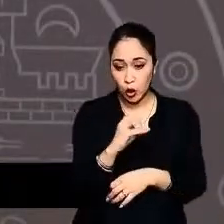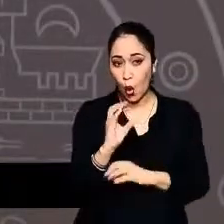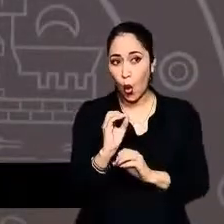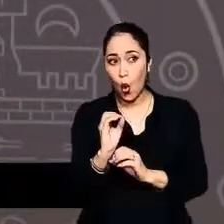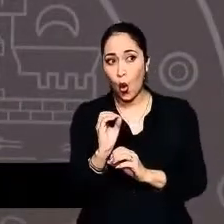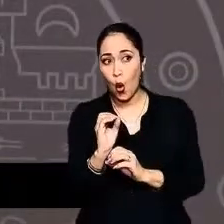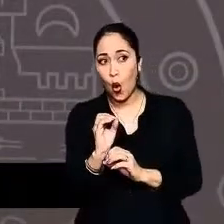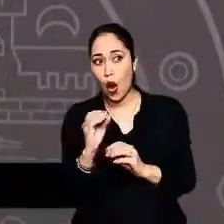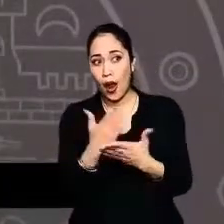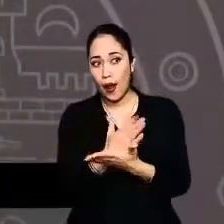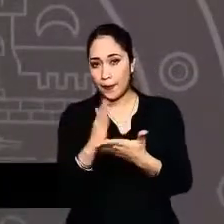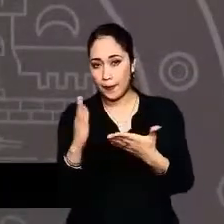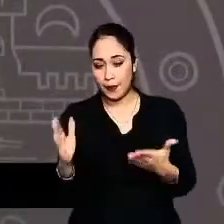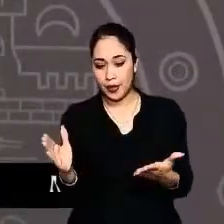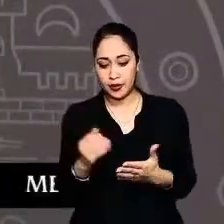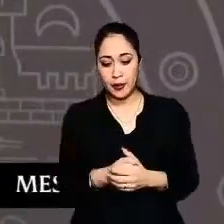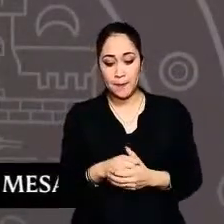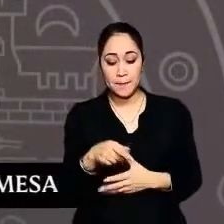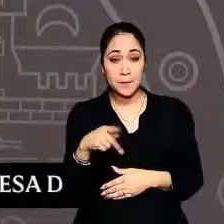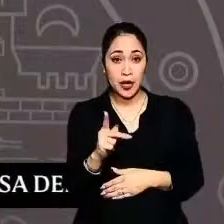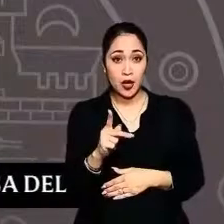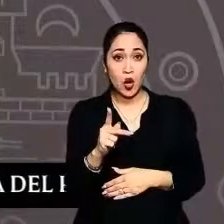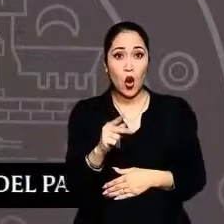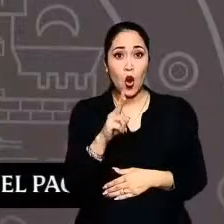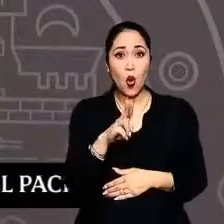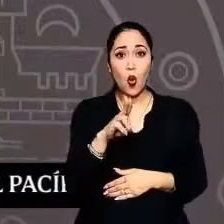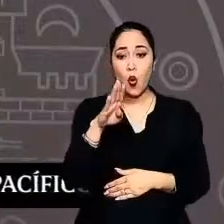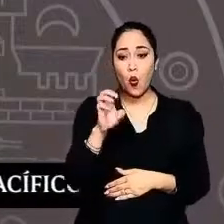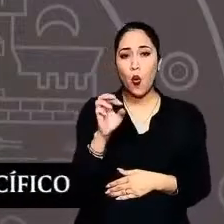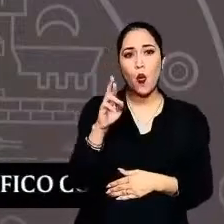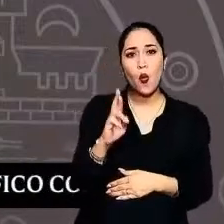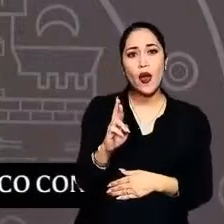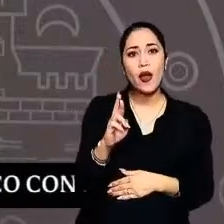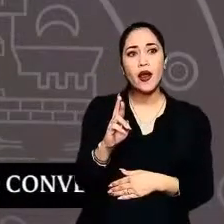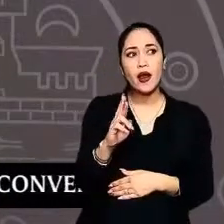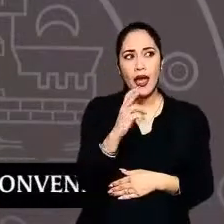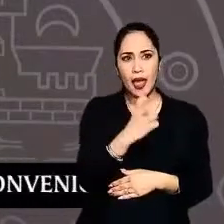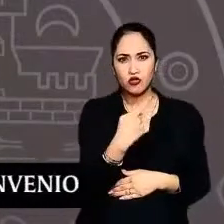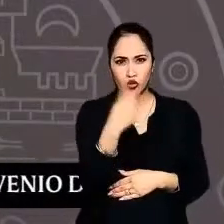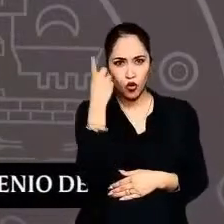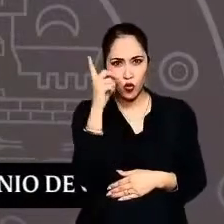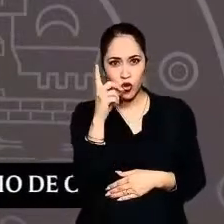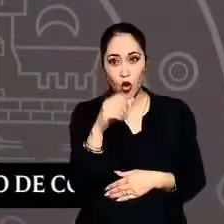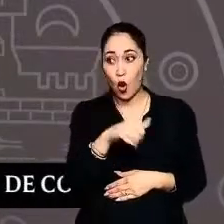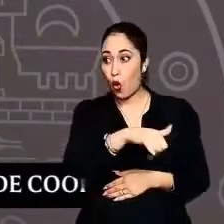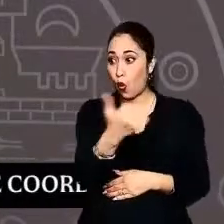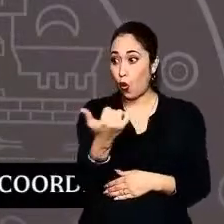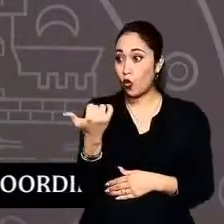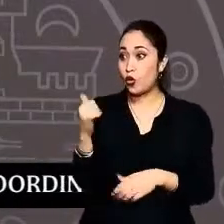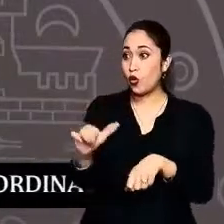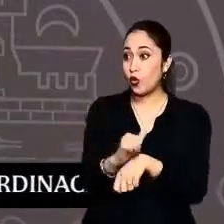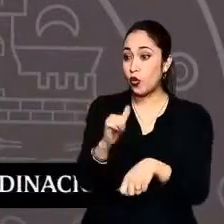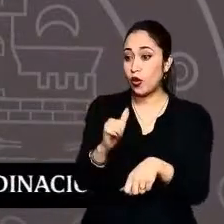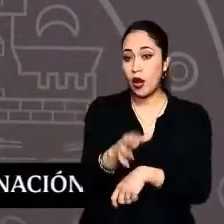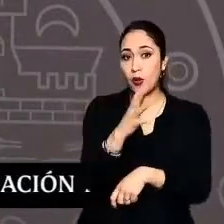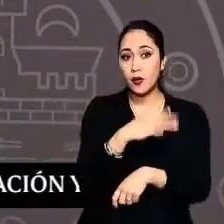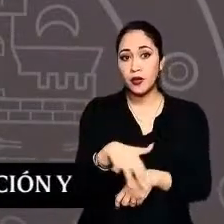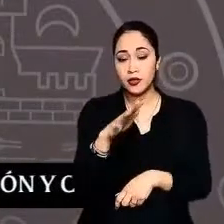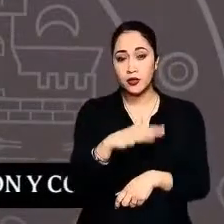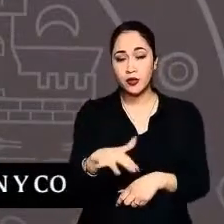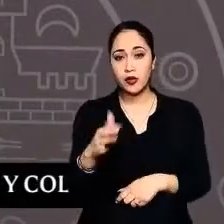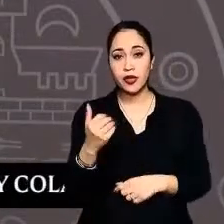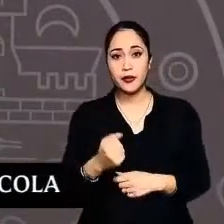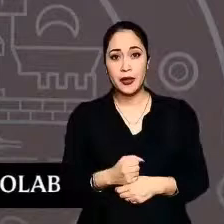esa placa del Uber no era exactamente del Uber, sino era de otro carro. Entonces se le buscó al dueño del otro